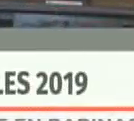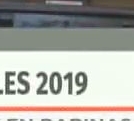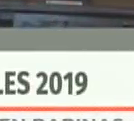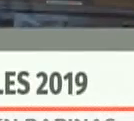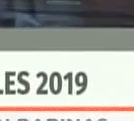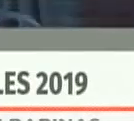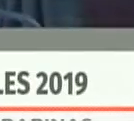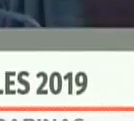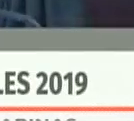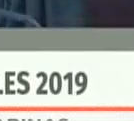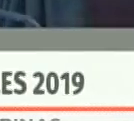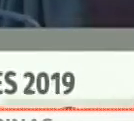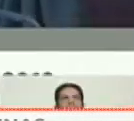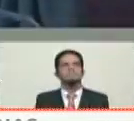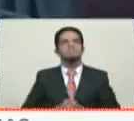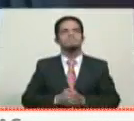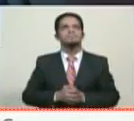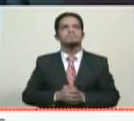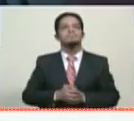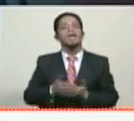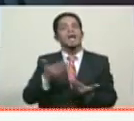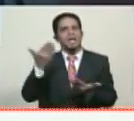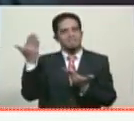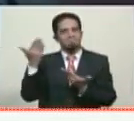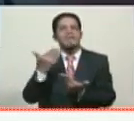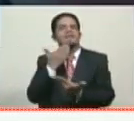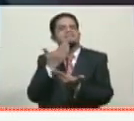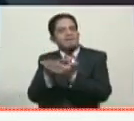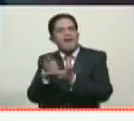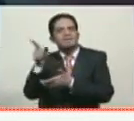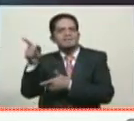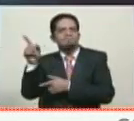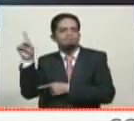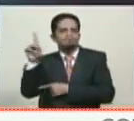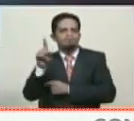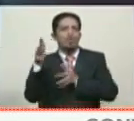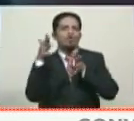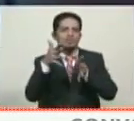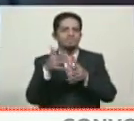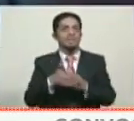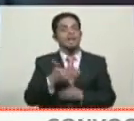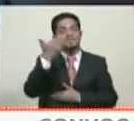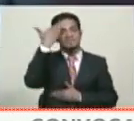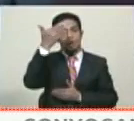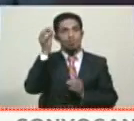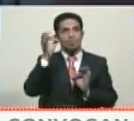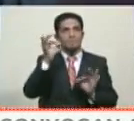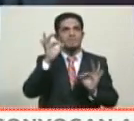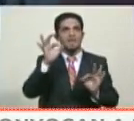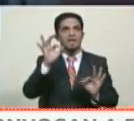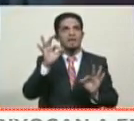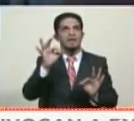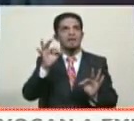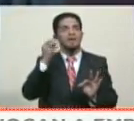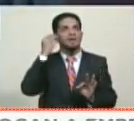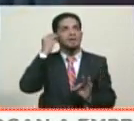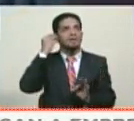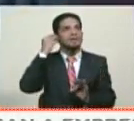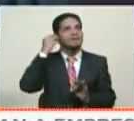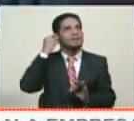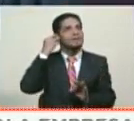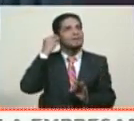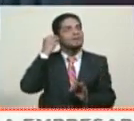A Egdi, Mónica, René y África por sus orientaciones. Un saludo especial, me permiten la oportunidad, mi